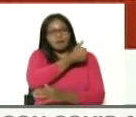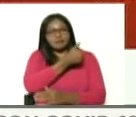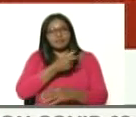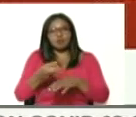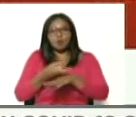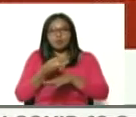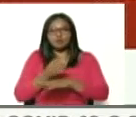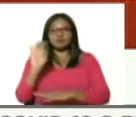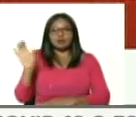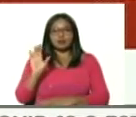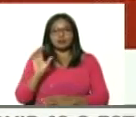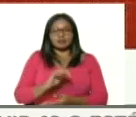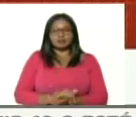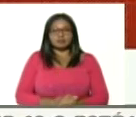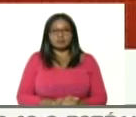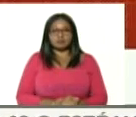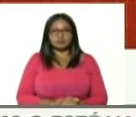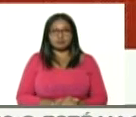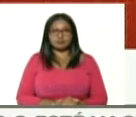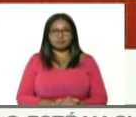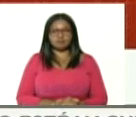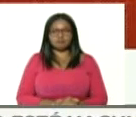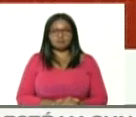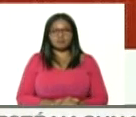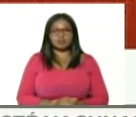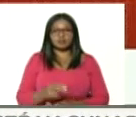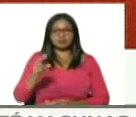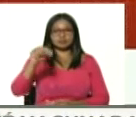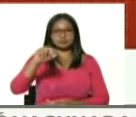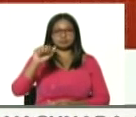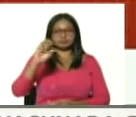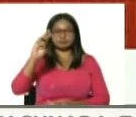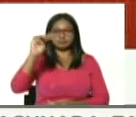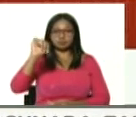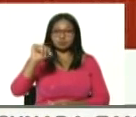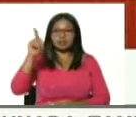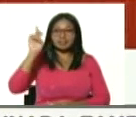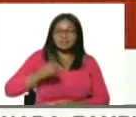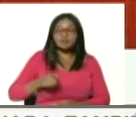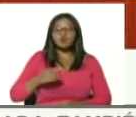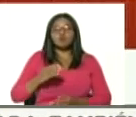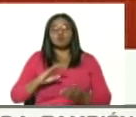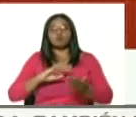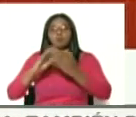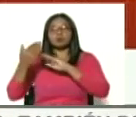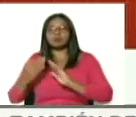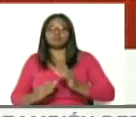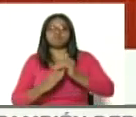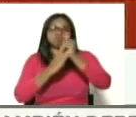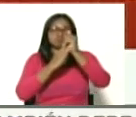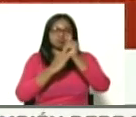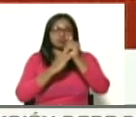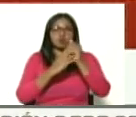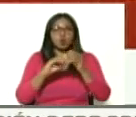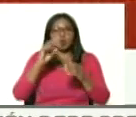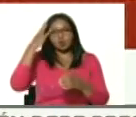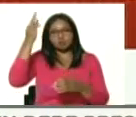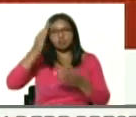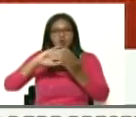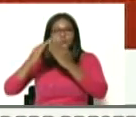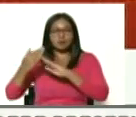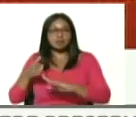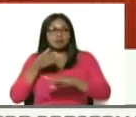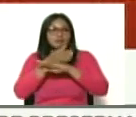Caracas. Bueno, Nahum, hay que aprender cada vez más a gobernar con las comunas, con los consejos comunales, Nahum, irse